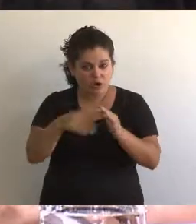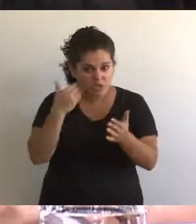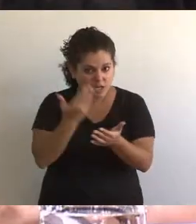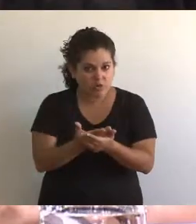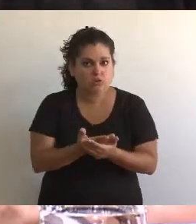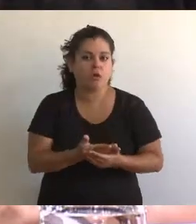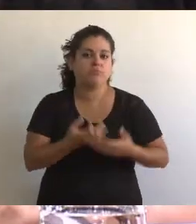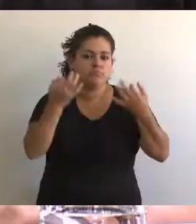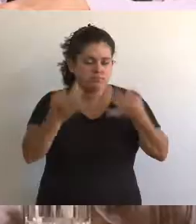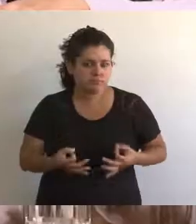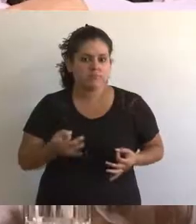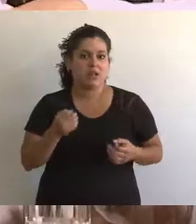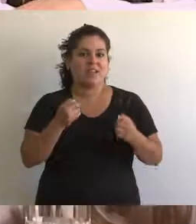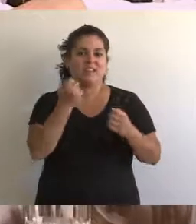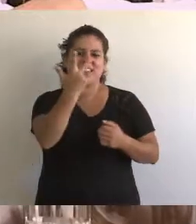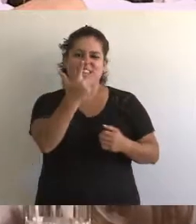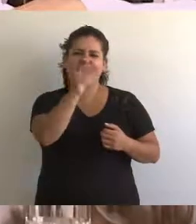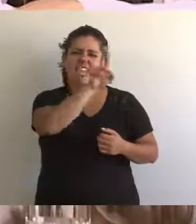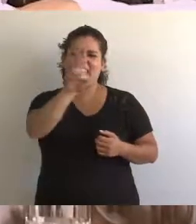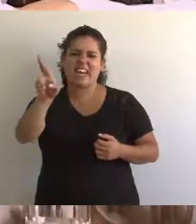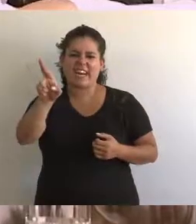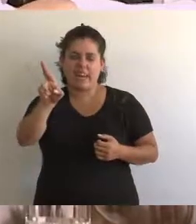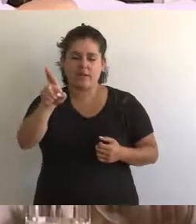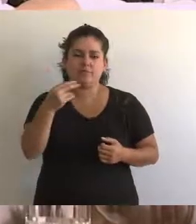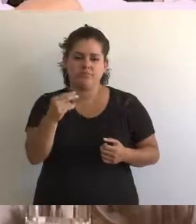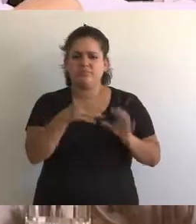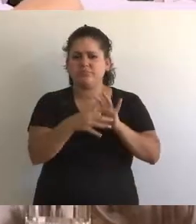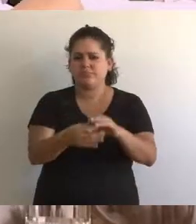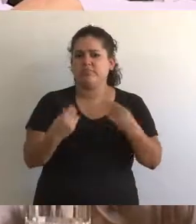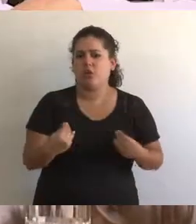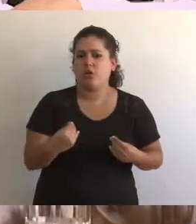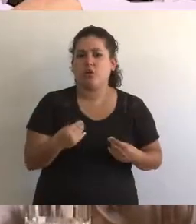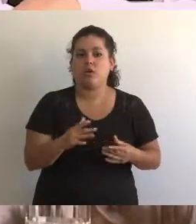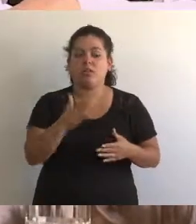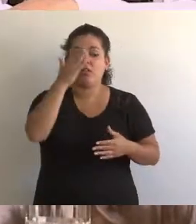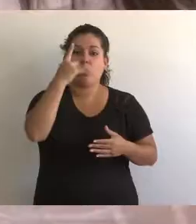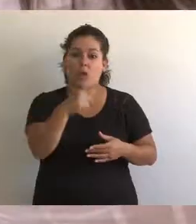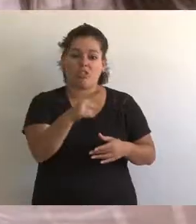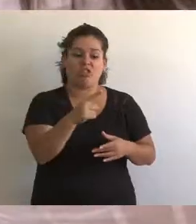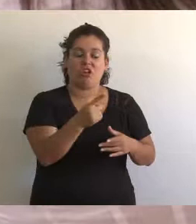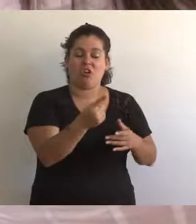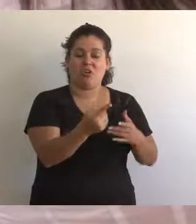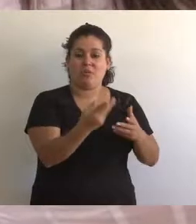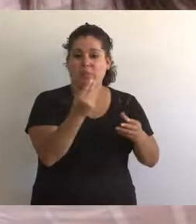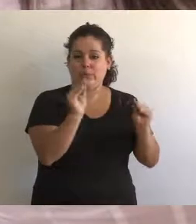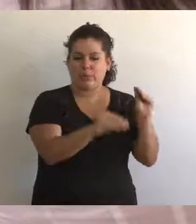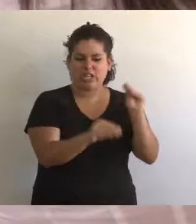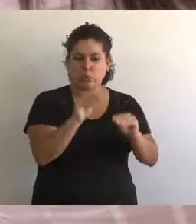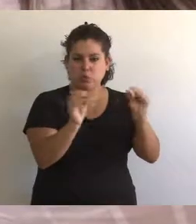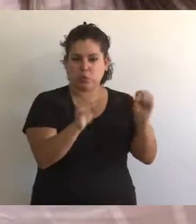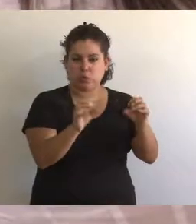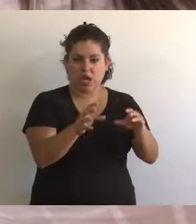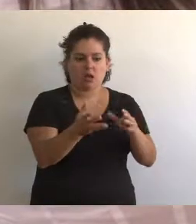este proyecto, este nombre de las 3 R's, tiene que ver con, luego de la